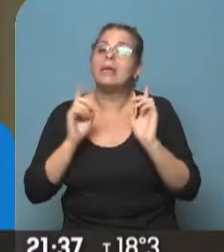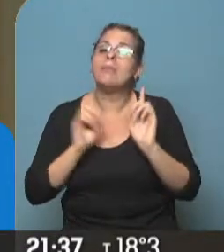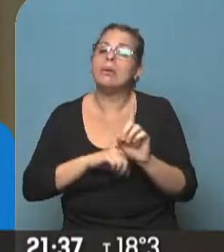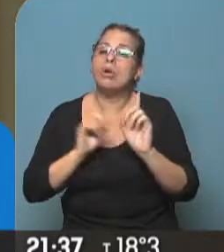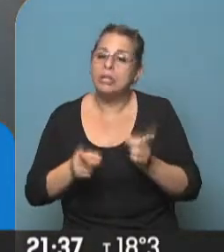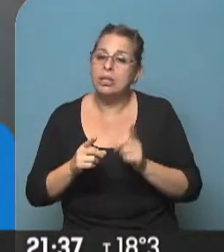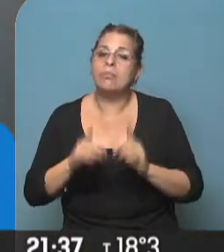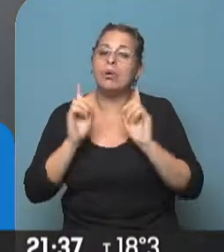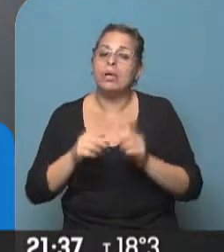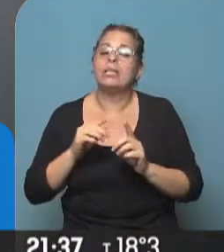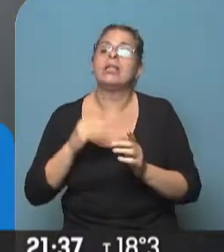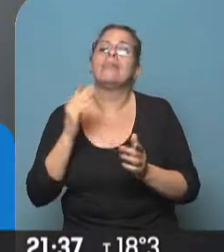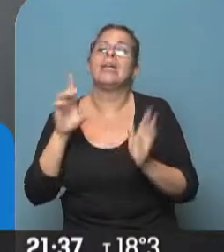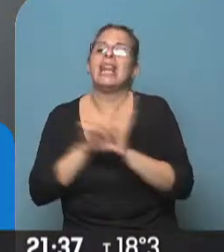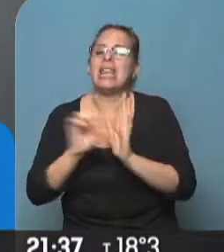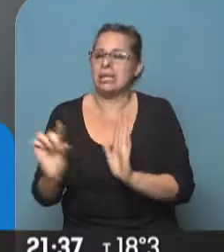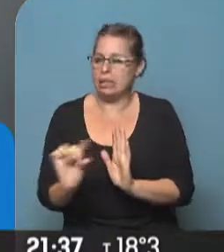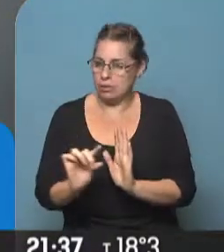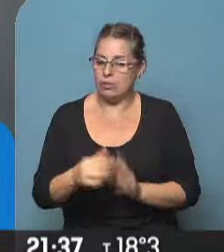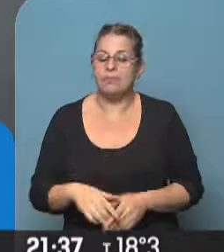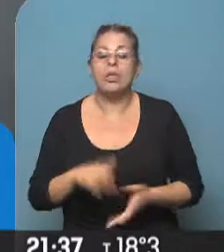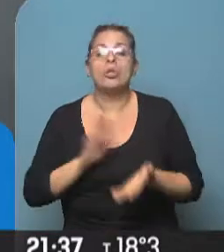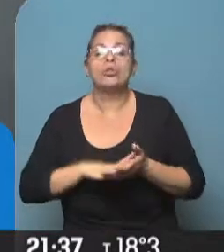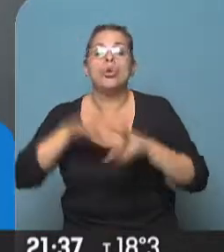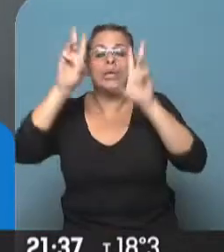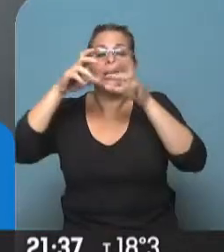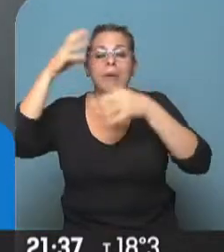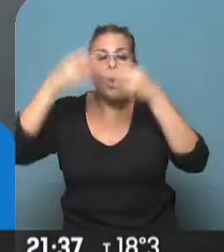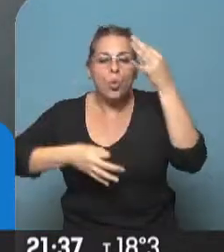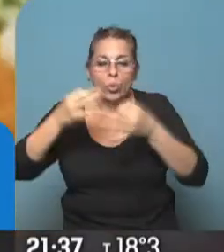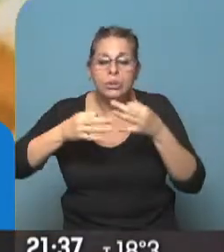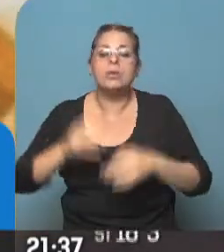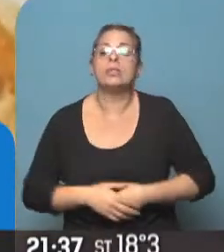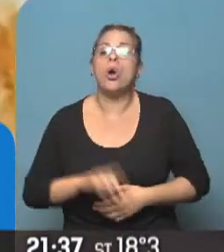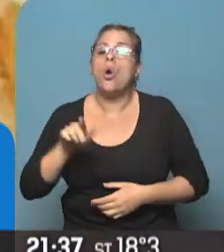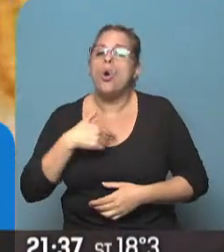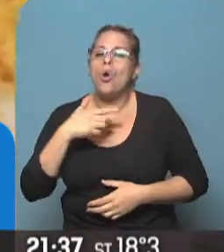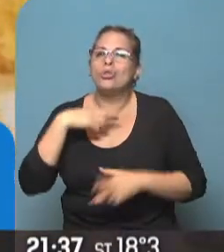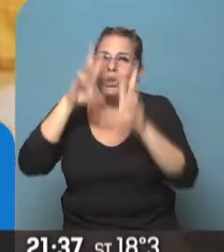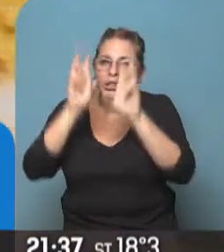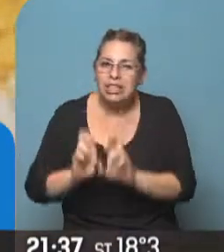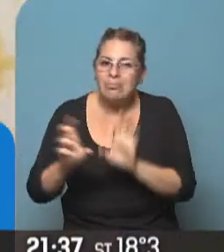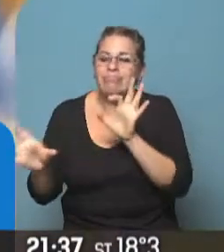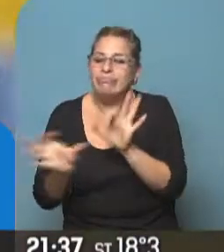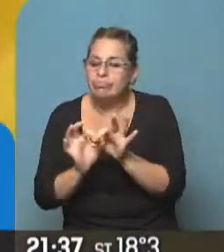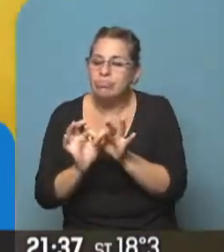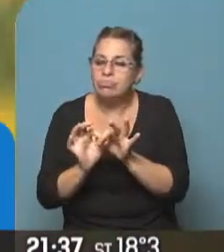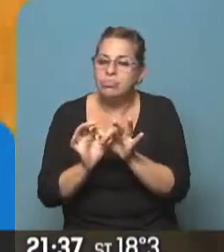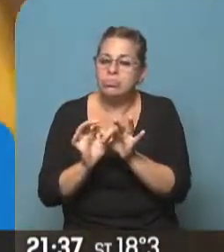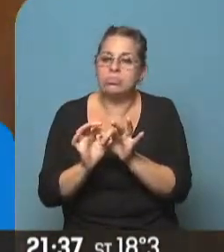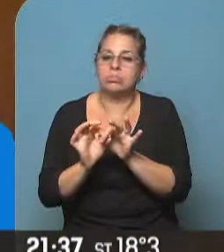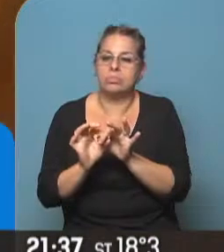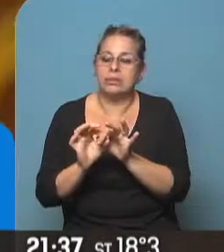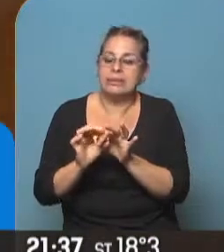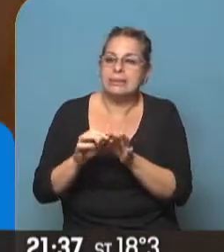continúa vigente la media cautelar en materia jurídica otro de los aspectos según se indicó está relacionado a cierto